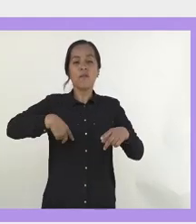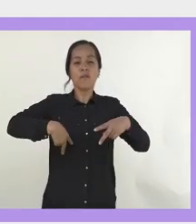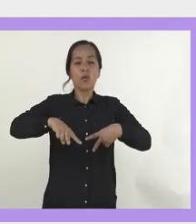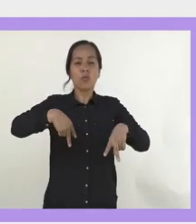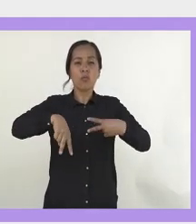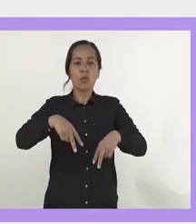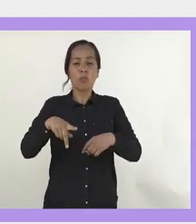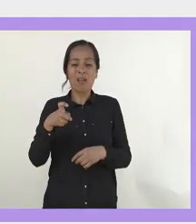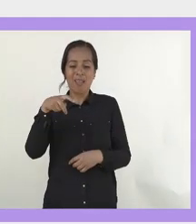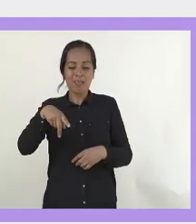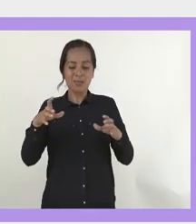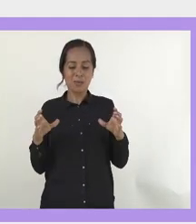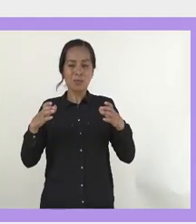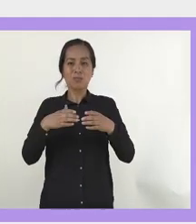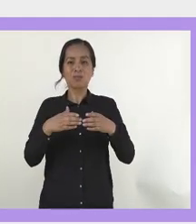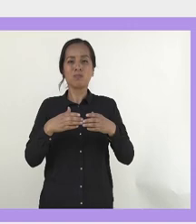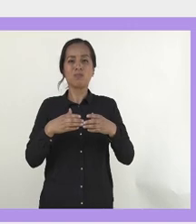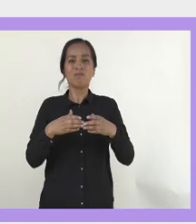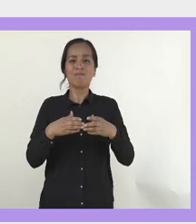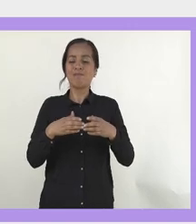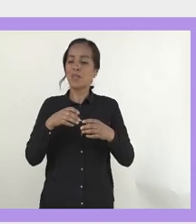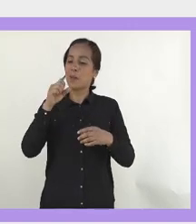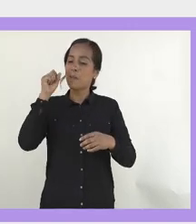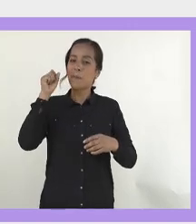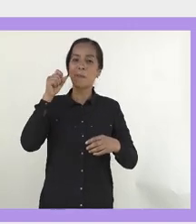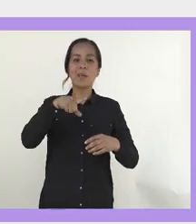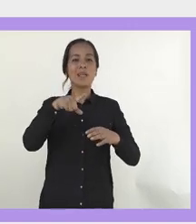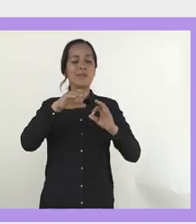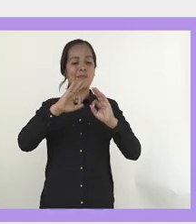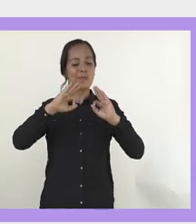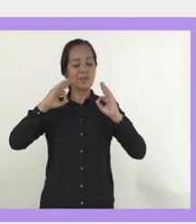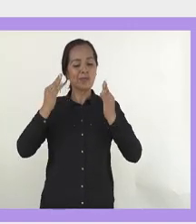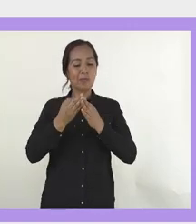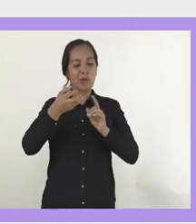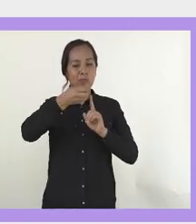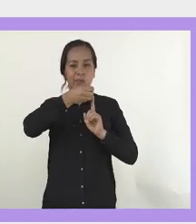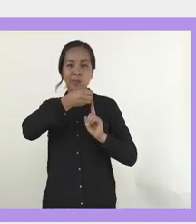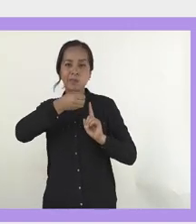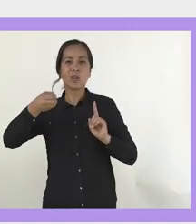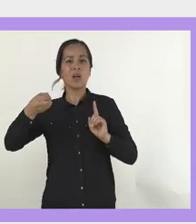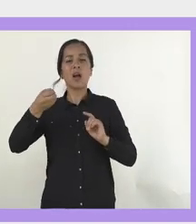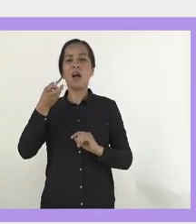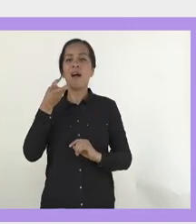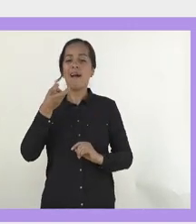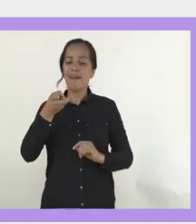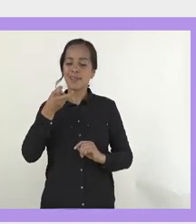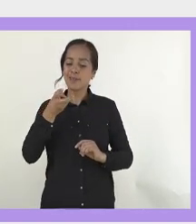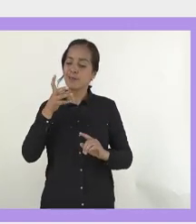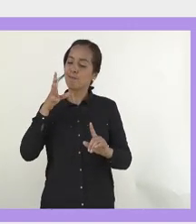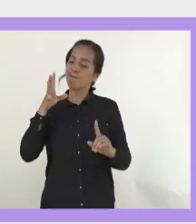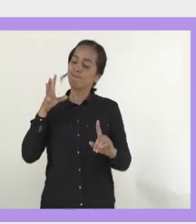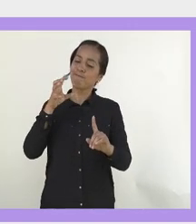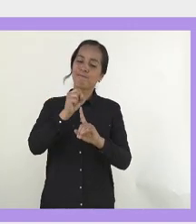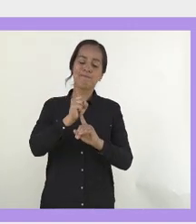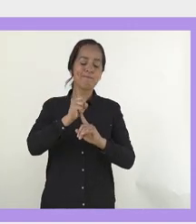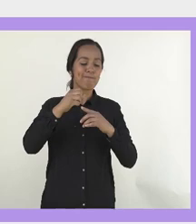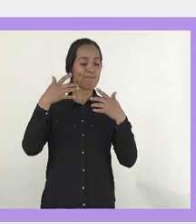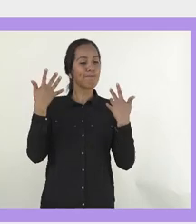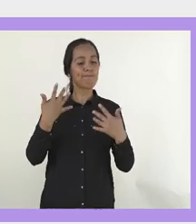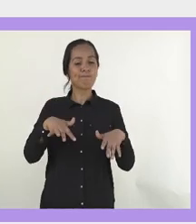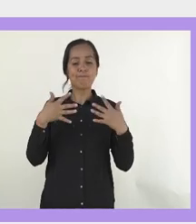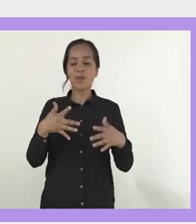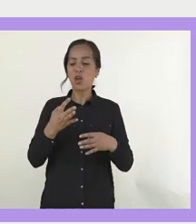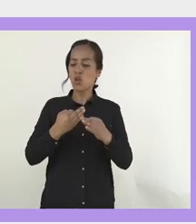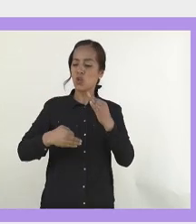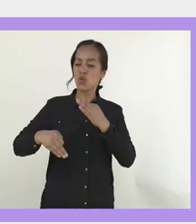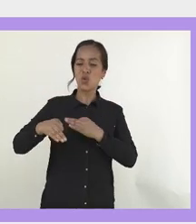este comité hablamos el mismo idioma eso es un logro enorme todo lo que